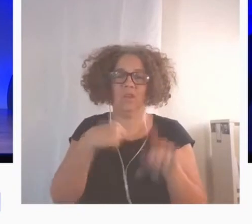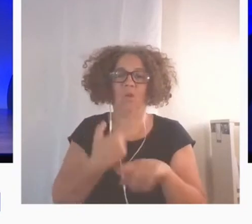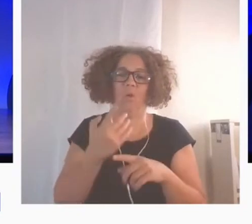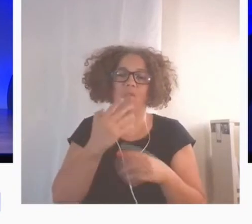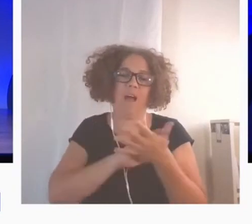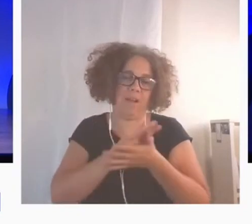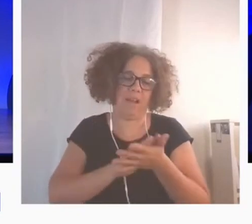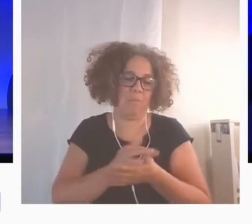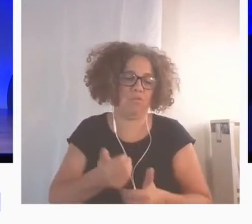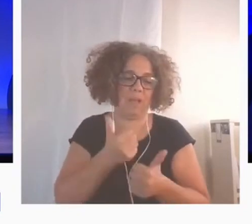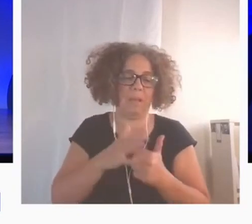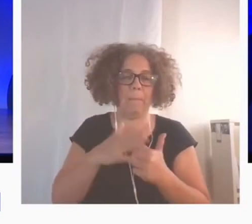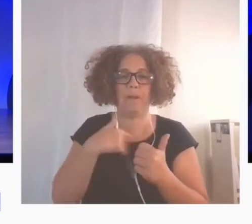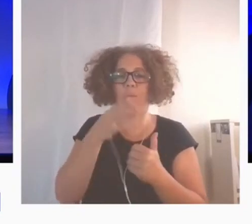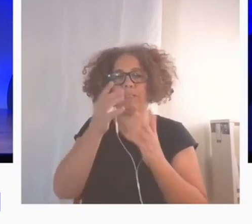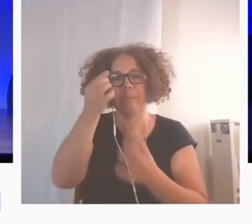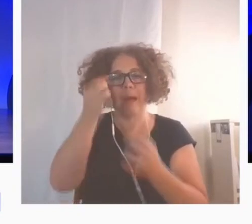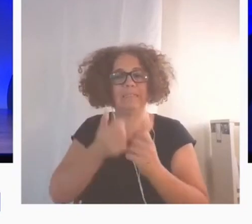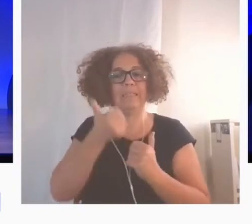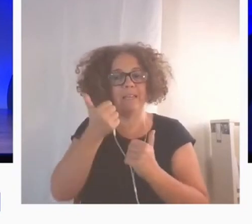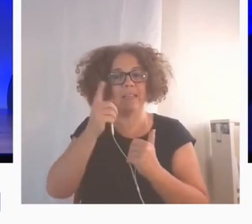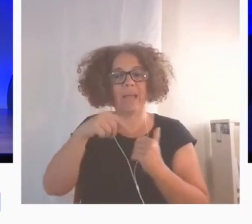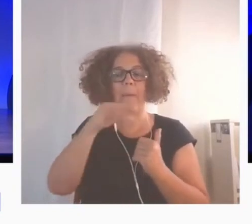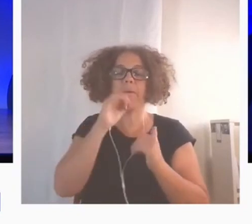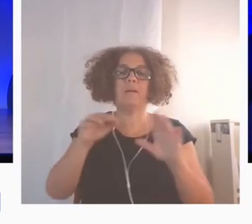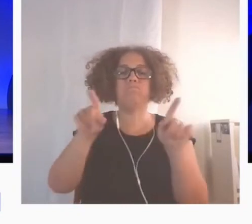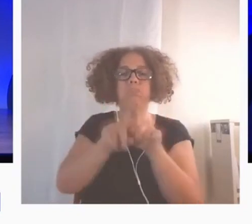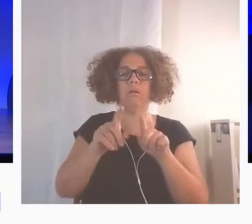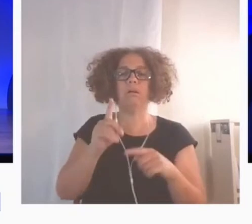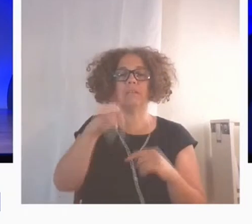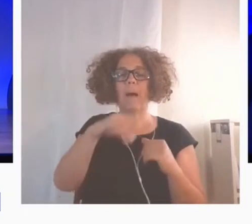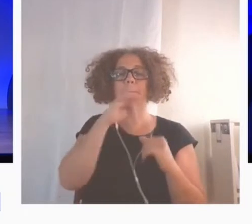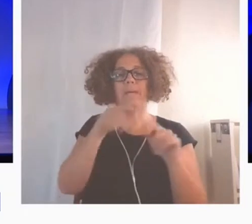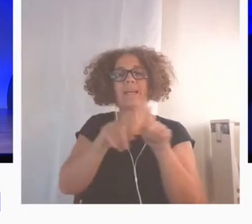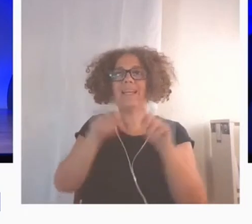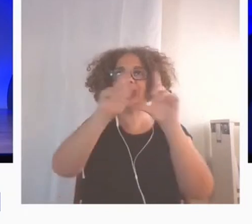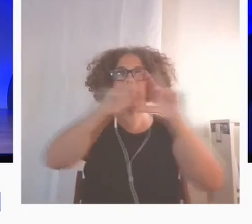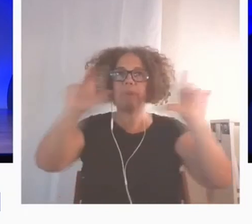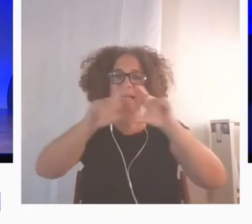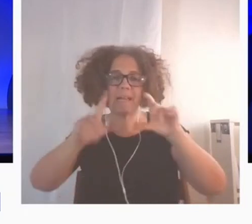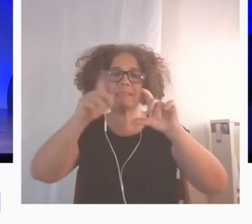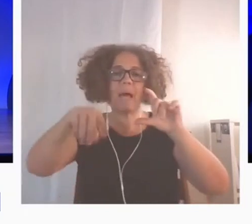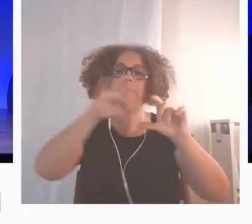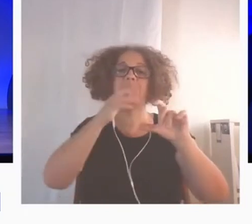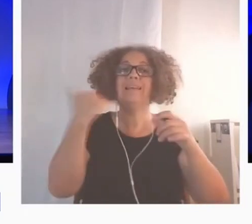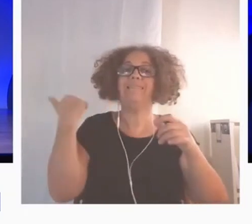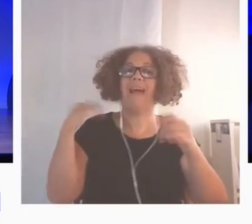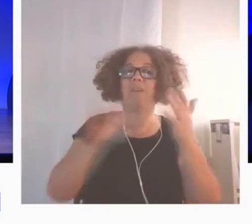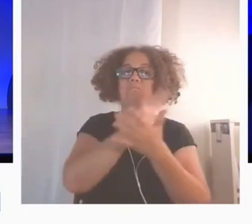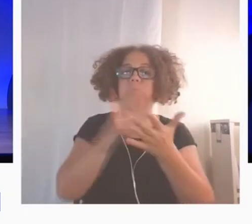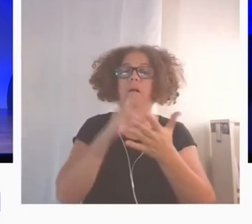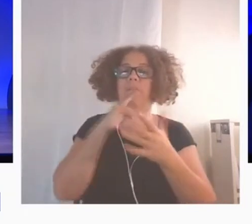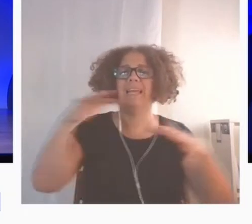quieres, podemos entrar en más detalle. Dentro del área que hacemos con entidades y con empresas, bueno, pues trabajamos en una red de más de